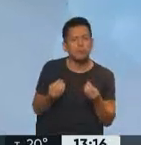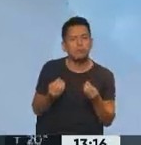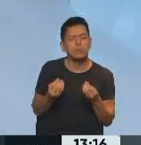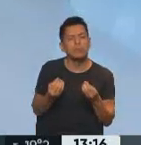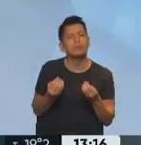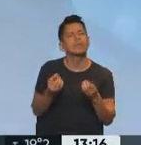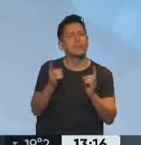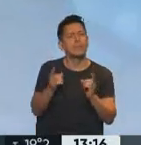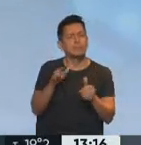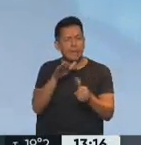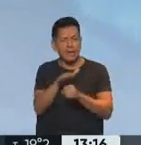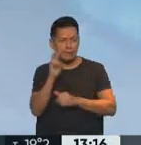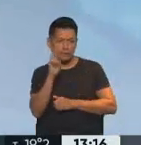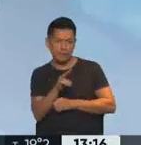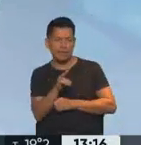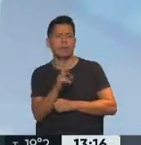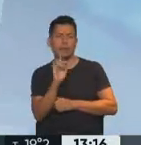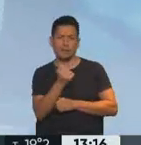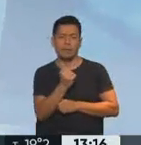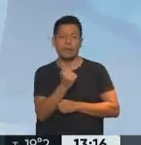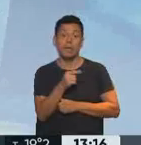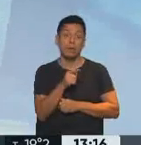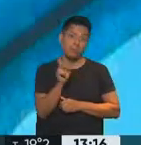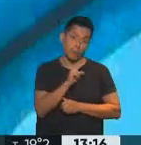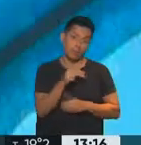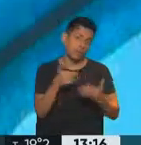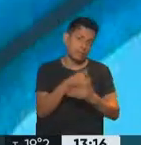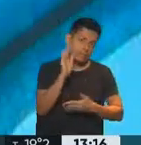perspectiva de género y nos damos cuenta que las mujeres son las más afectadas